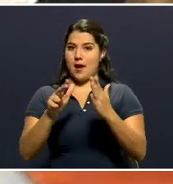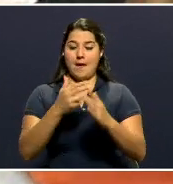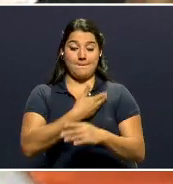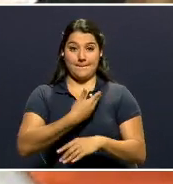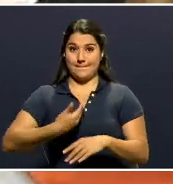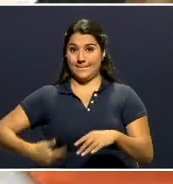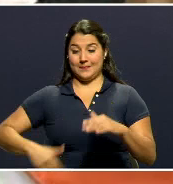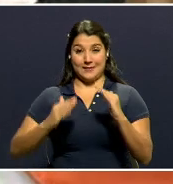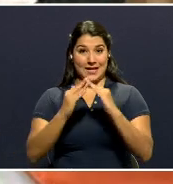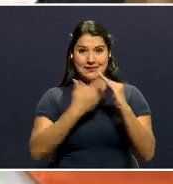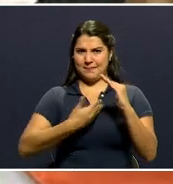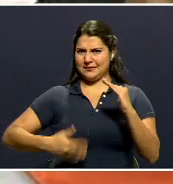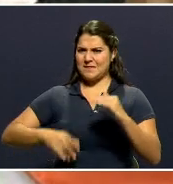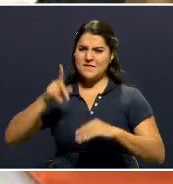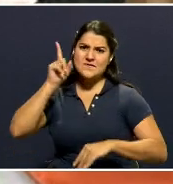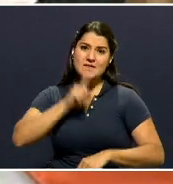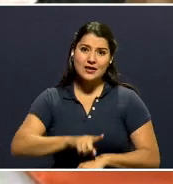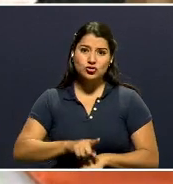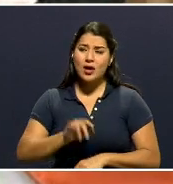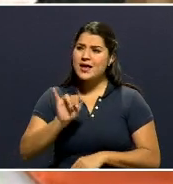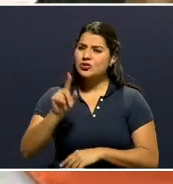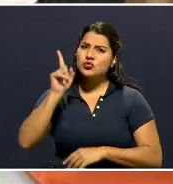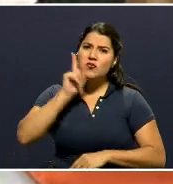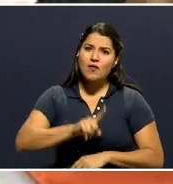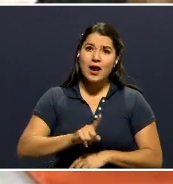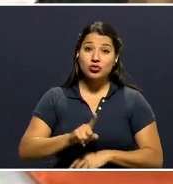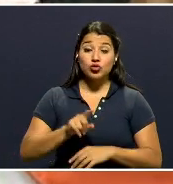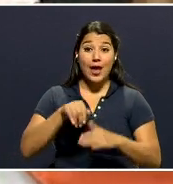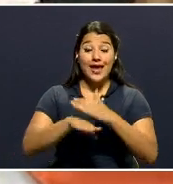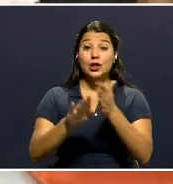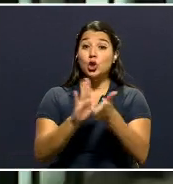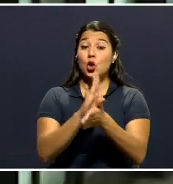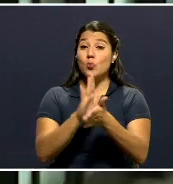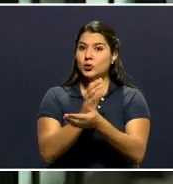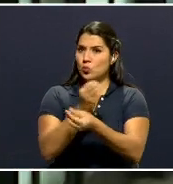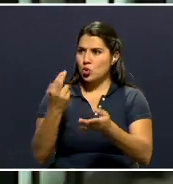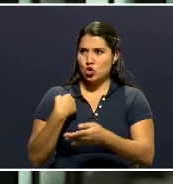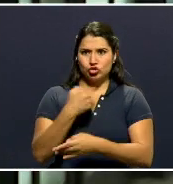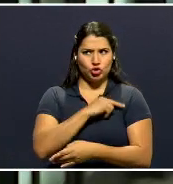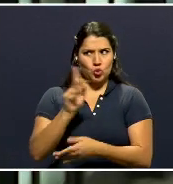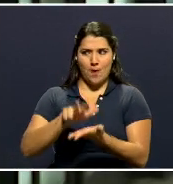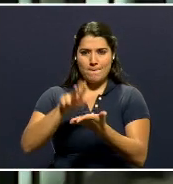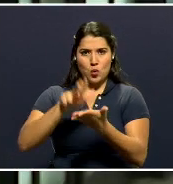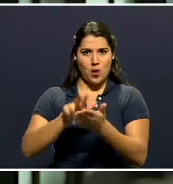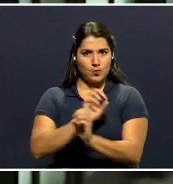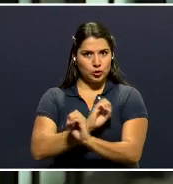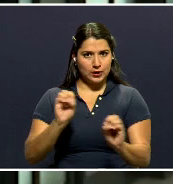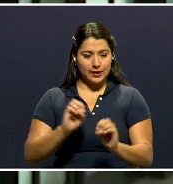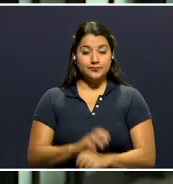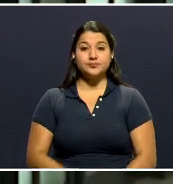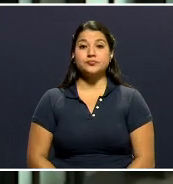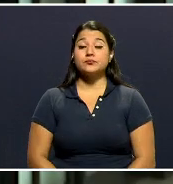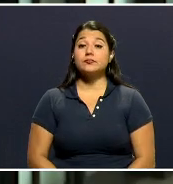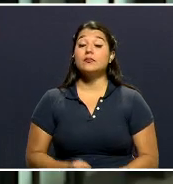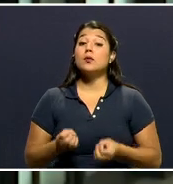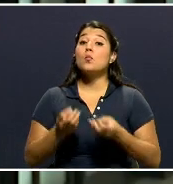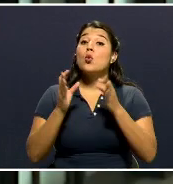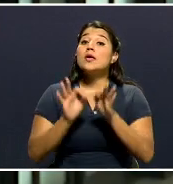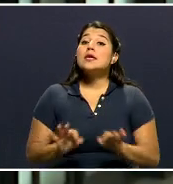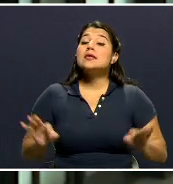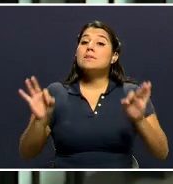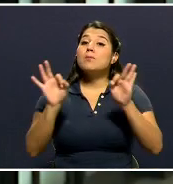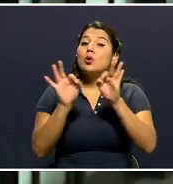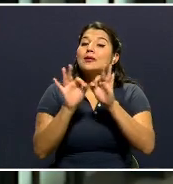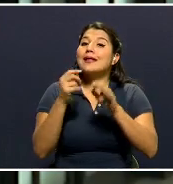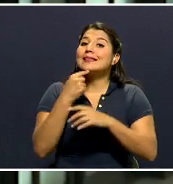Falso. Eso es una falsedad en un documento público. Bueno, con respecto a esto es importante indicarles que,